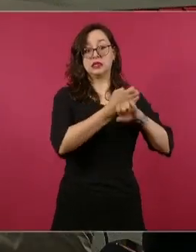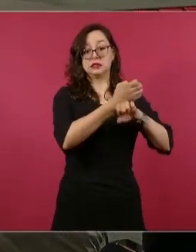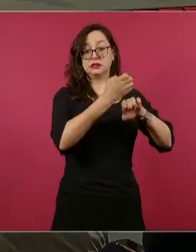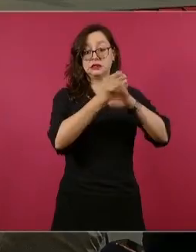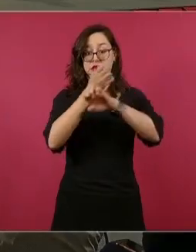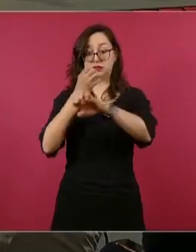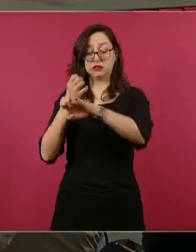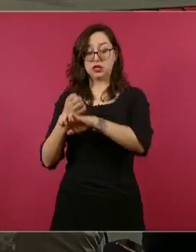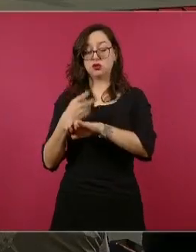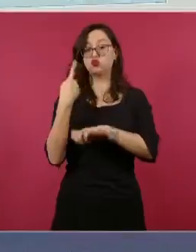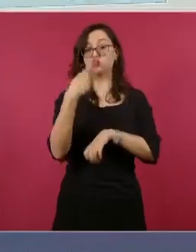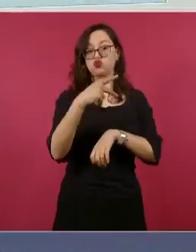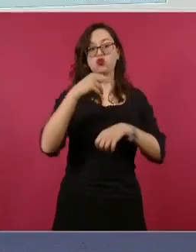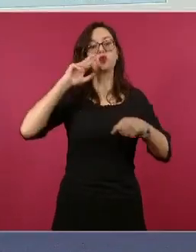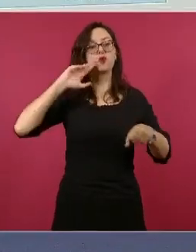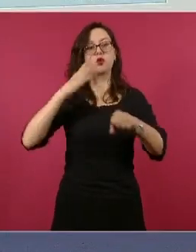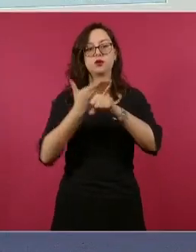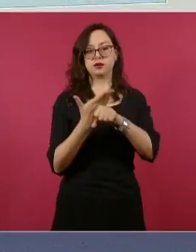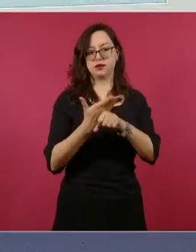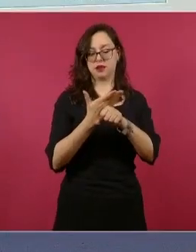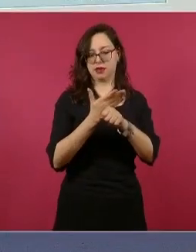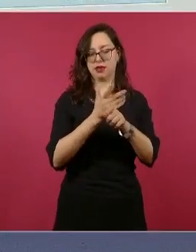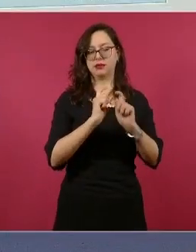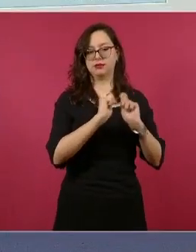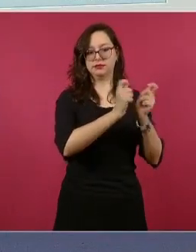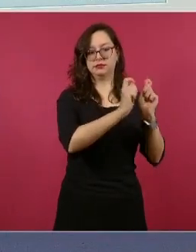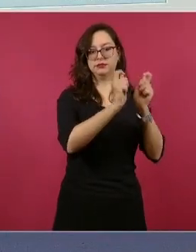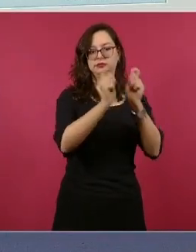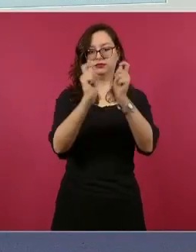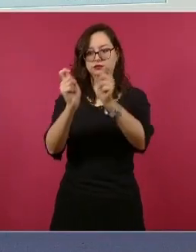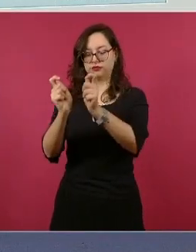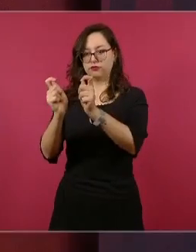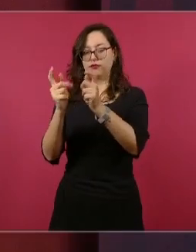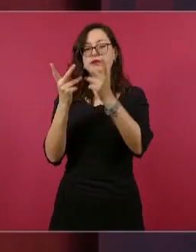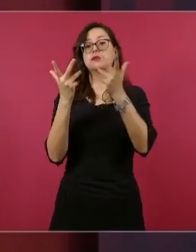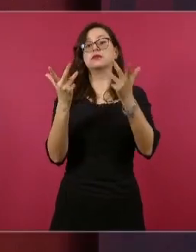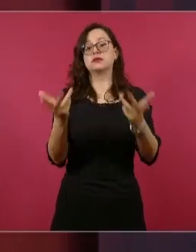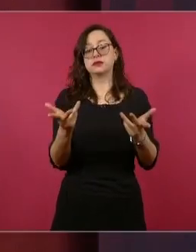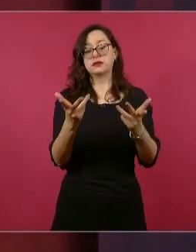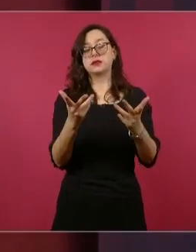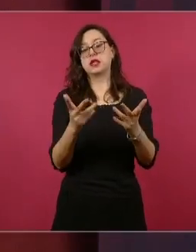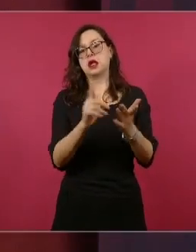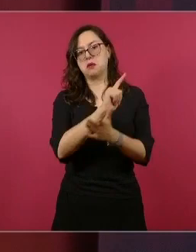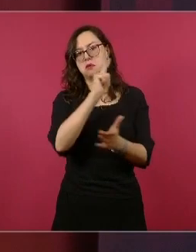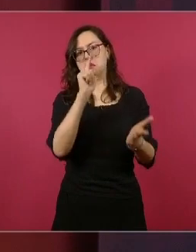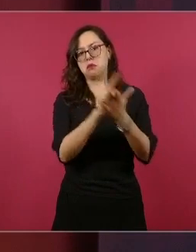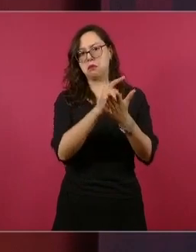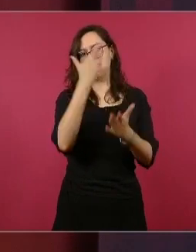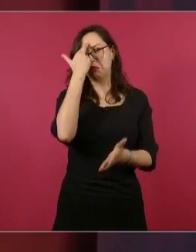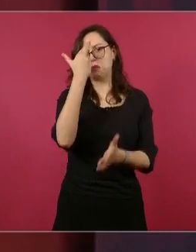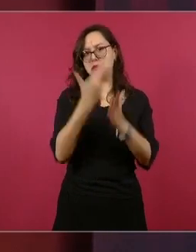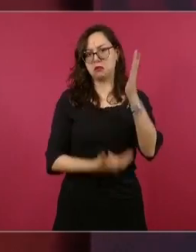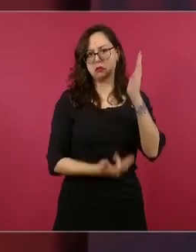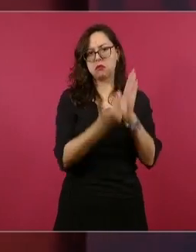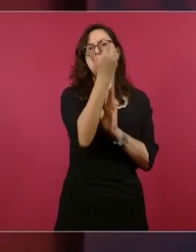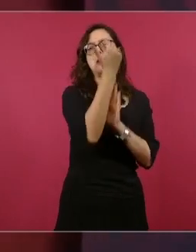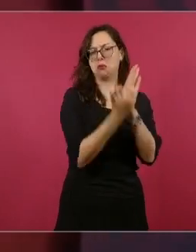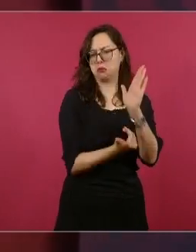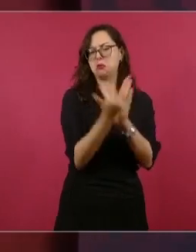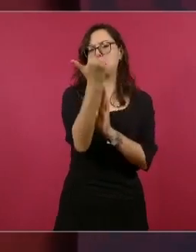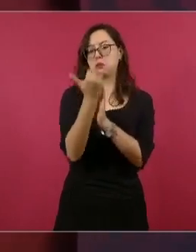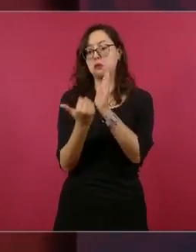reducciones y seguimos llamando a fortalecer la coordinación con las autoridades